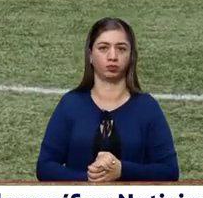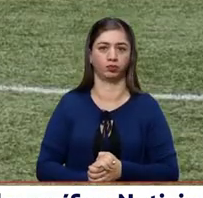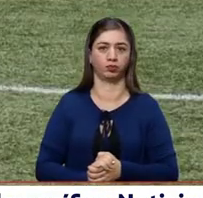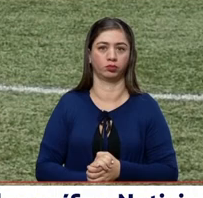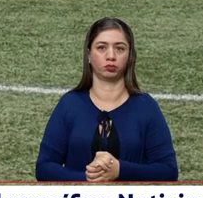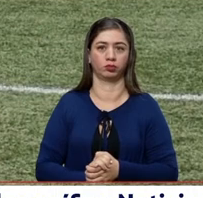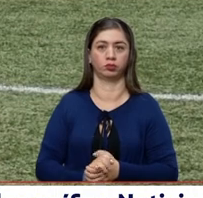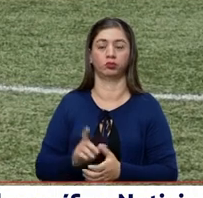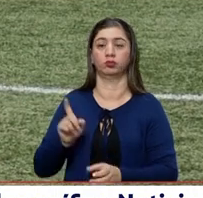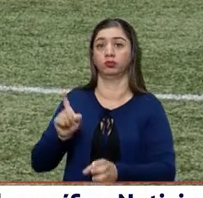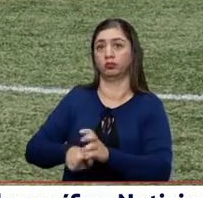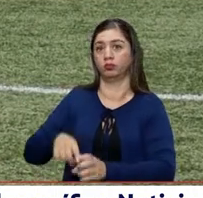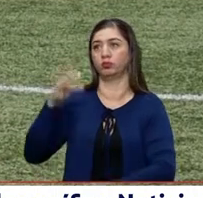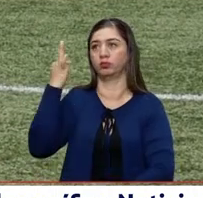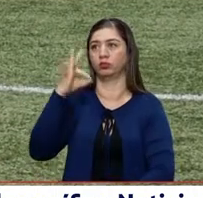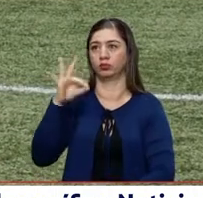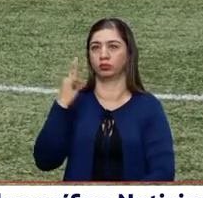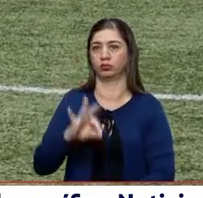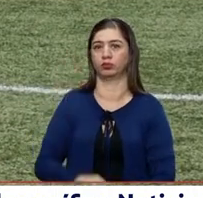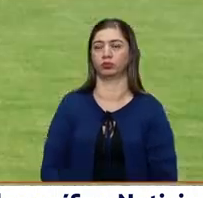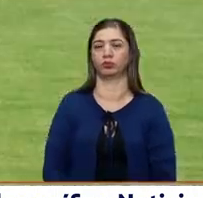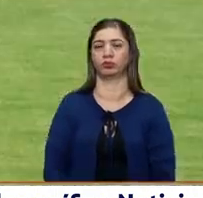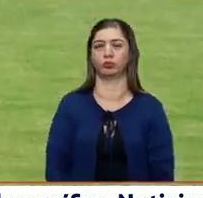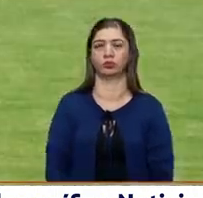en el torneo de Toulon.